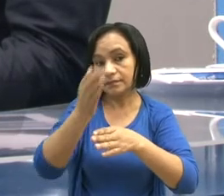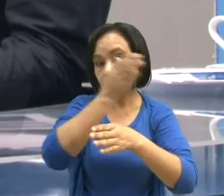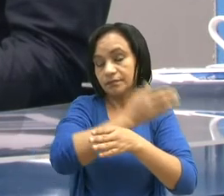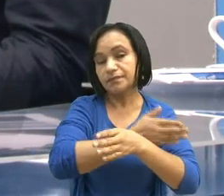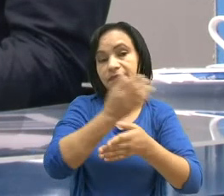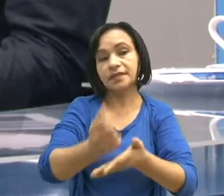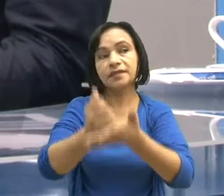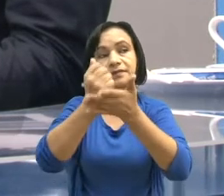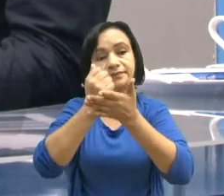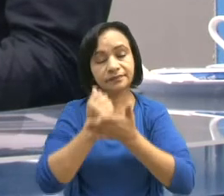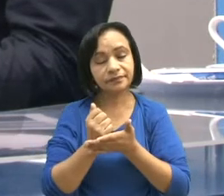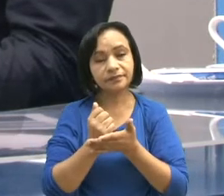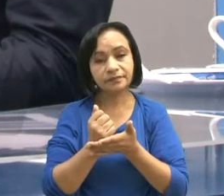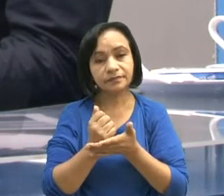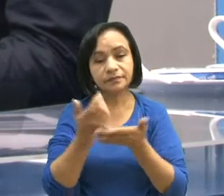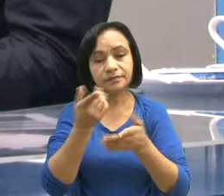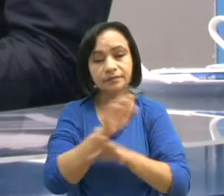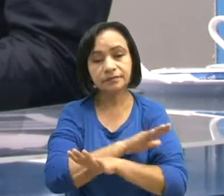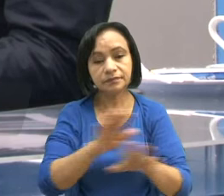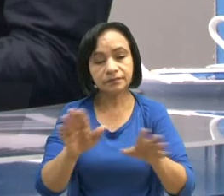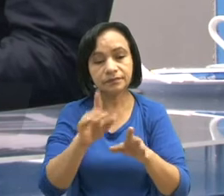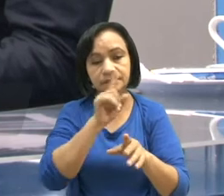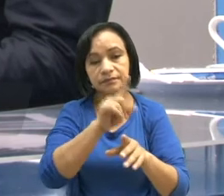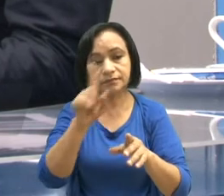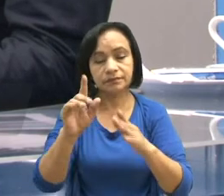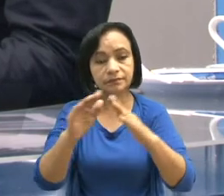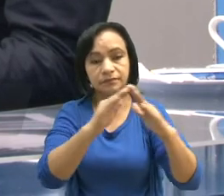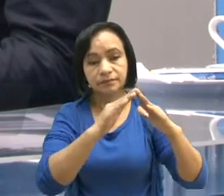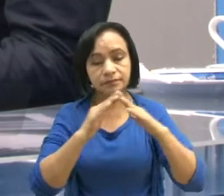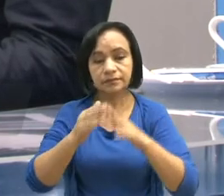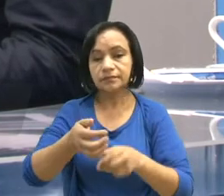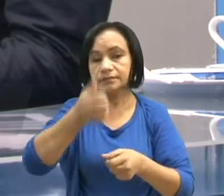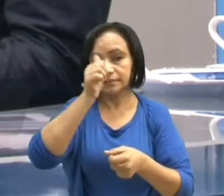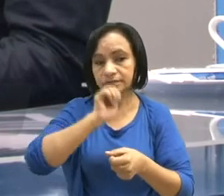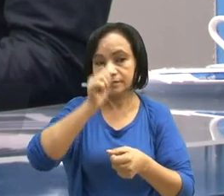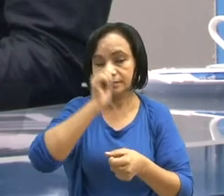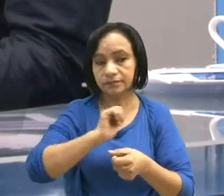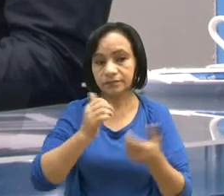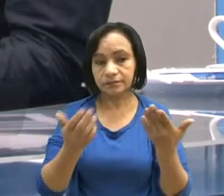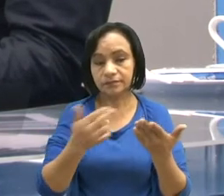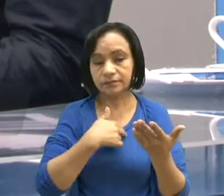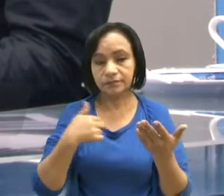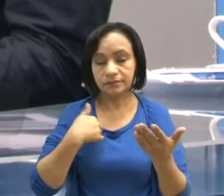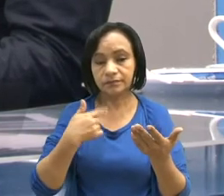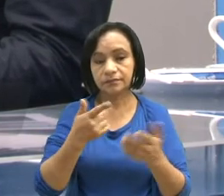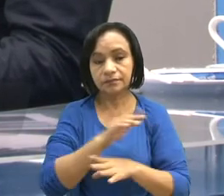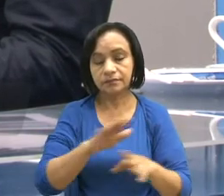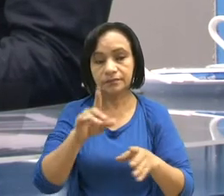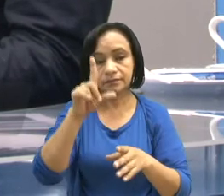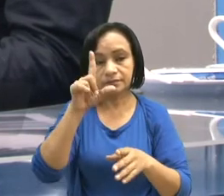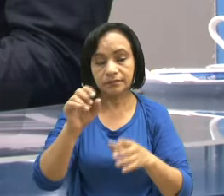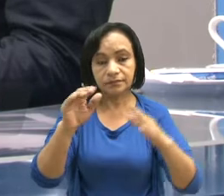nos permitió finalizar 11 ciudades en agua potable y nos permitió finalizar 10 ciudades